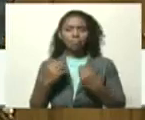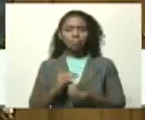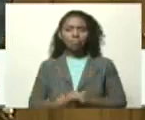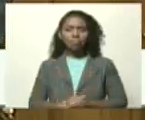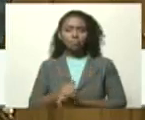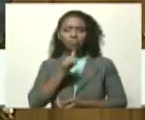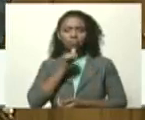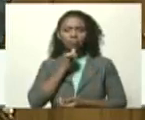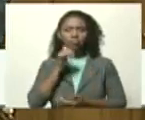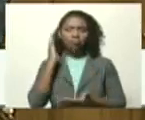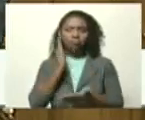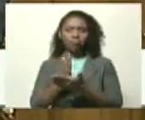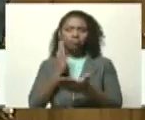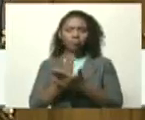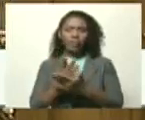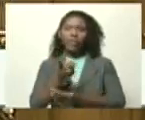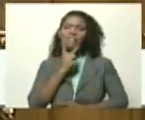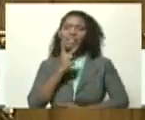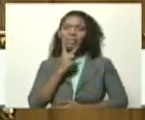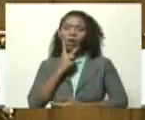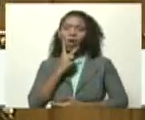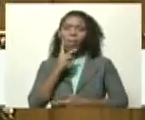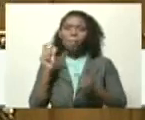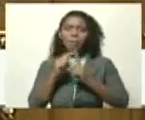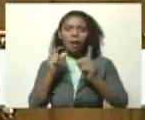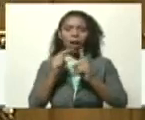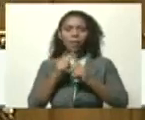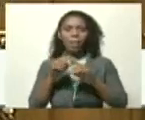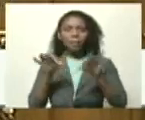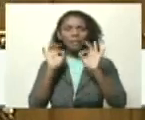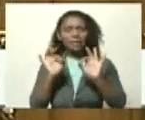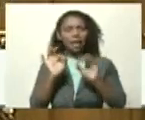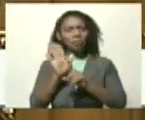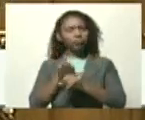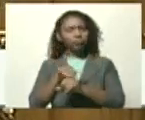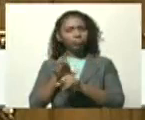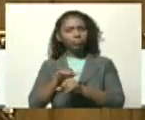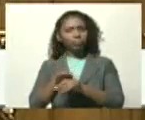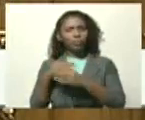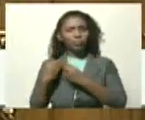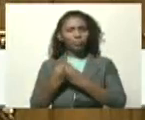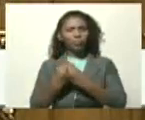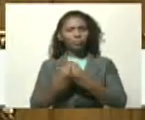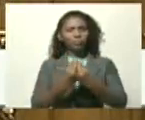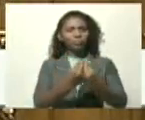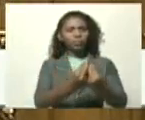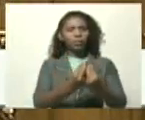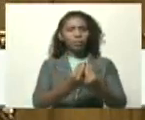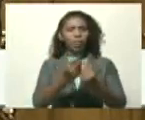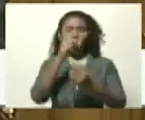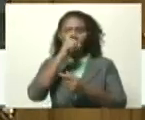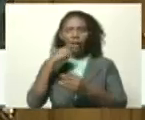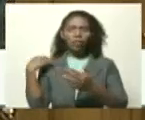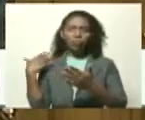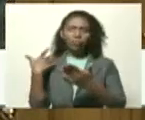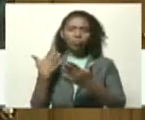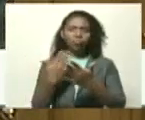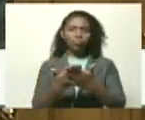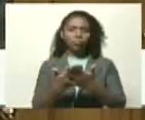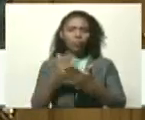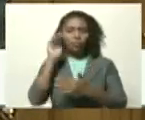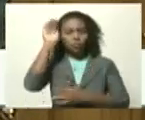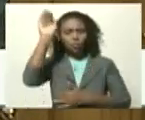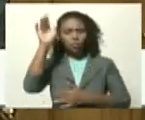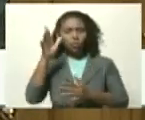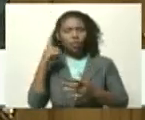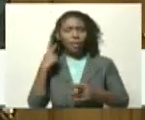quien siempre con su verbo encendido, pero especialmente con su ternura, nos acompañará por los años por venir y por